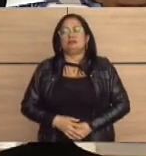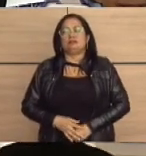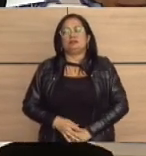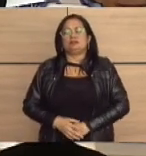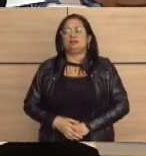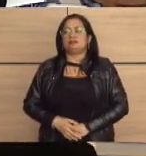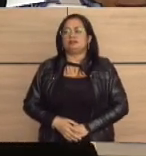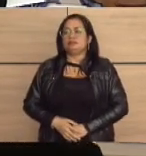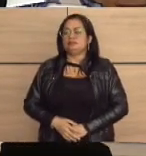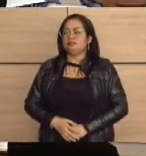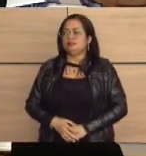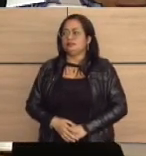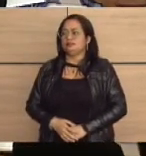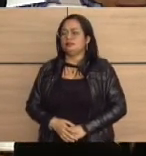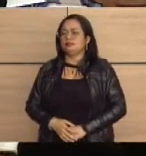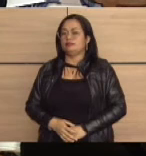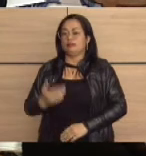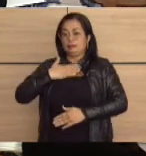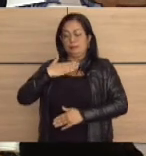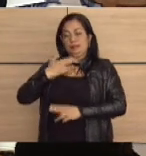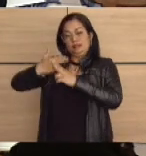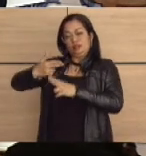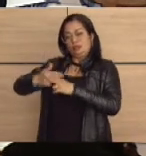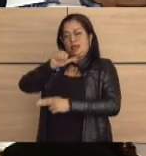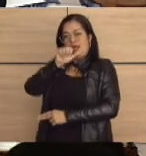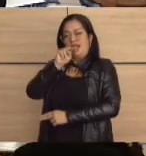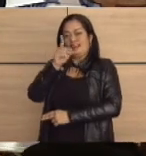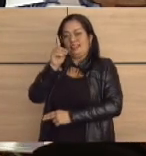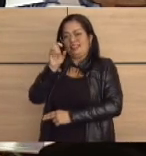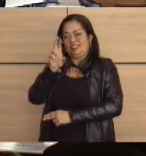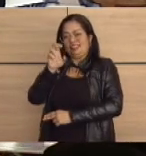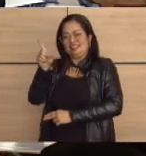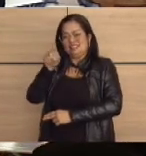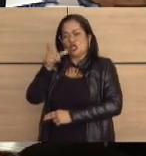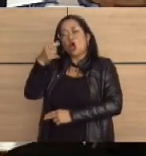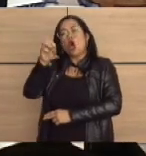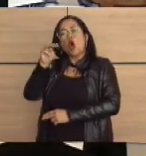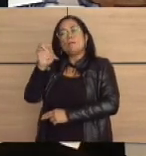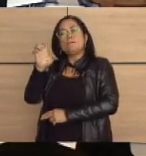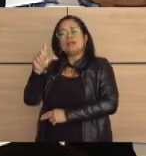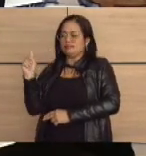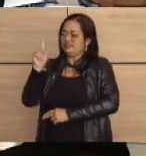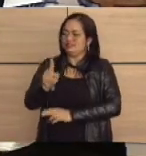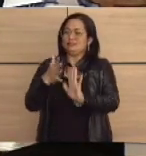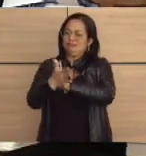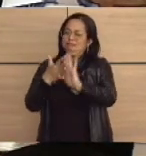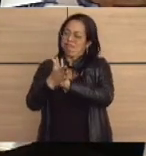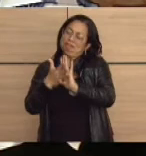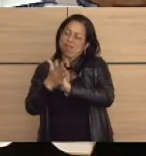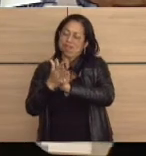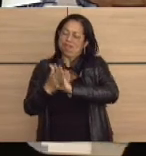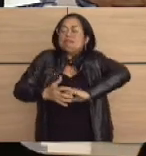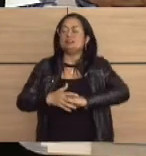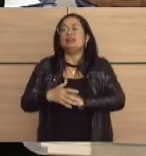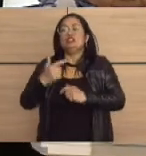Hola. Hola. Mi nombre es Andrés Gómez, acá a su derecha.